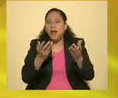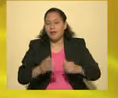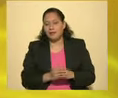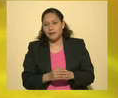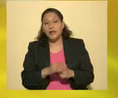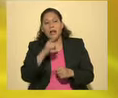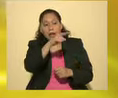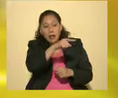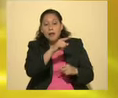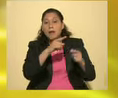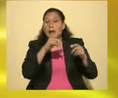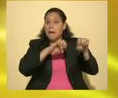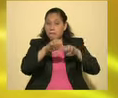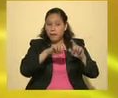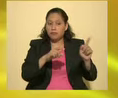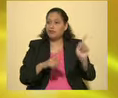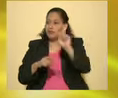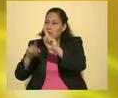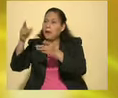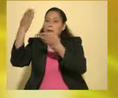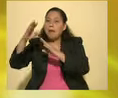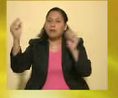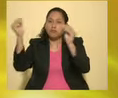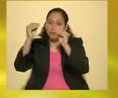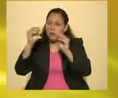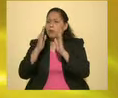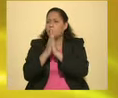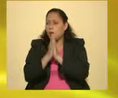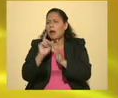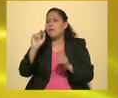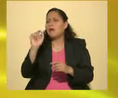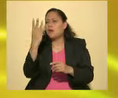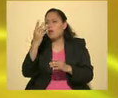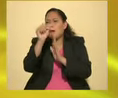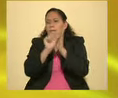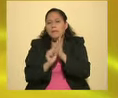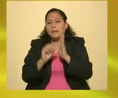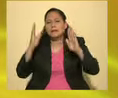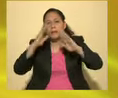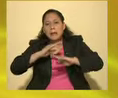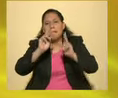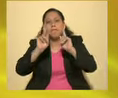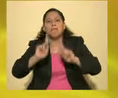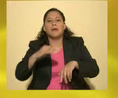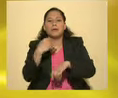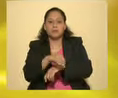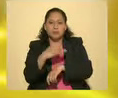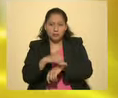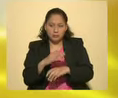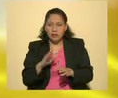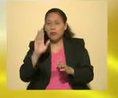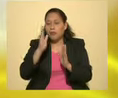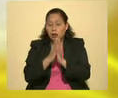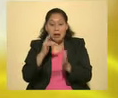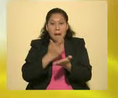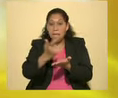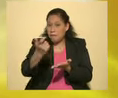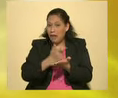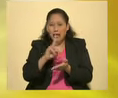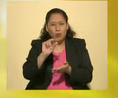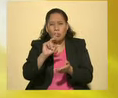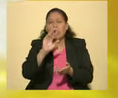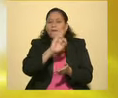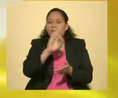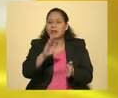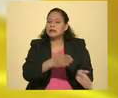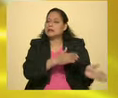van a negociar para que te den 24 meses de tregua y en esos 24 meses no pagues y puedas